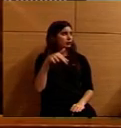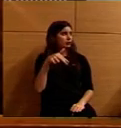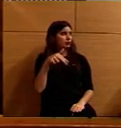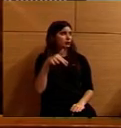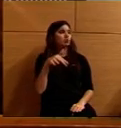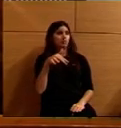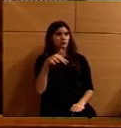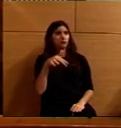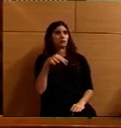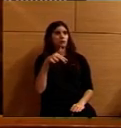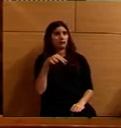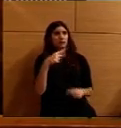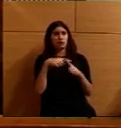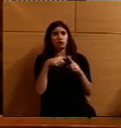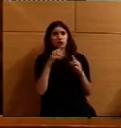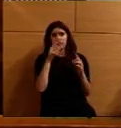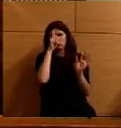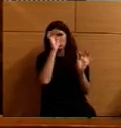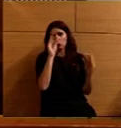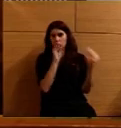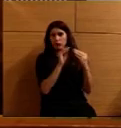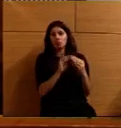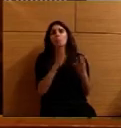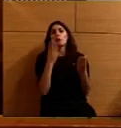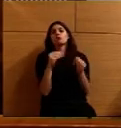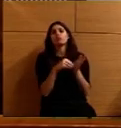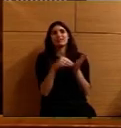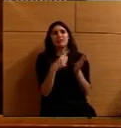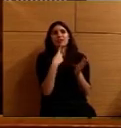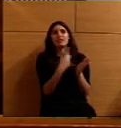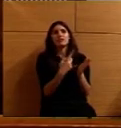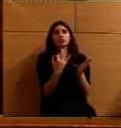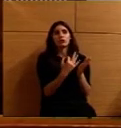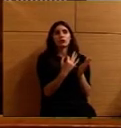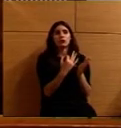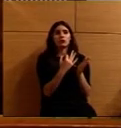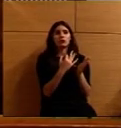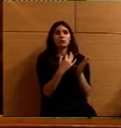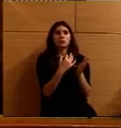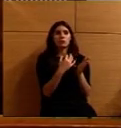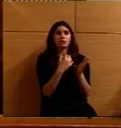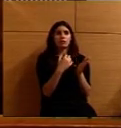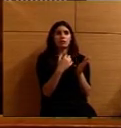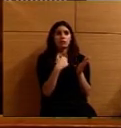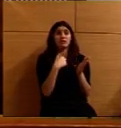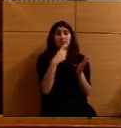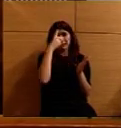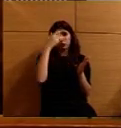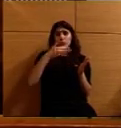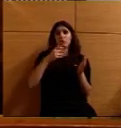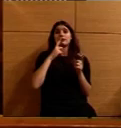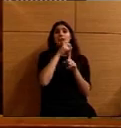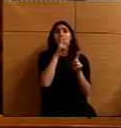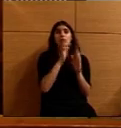estem reduint mocions i estem anant per tindre sentit comú, però sí que l'hem manifestat moltes vegades que creiem que no passaria res, però no per res, perquè hi ha